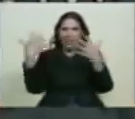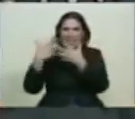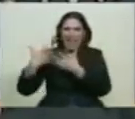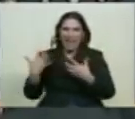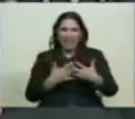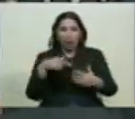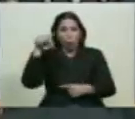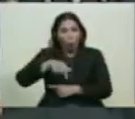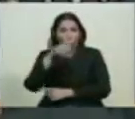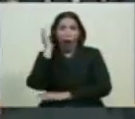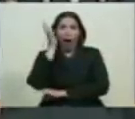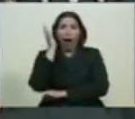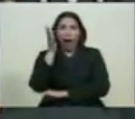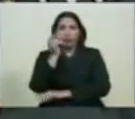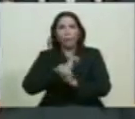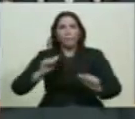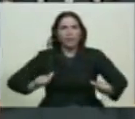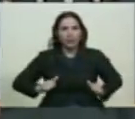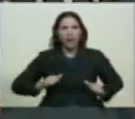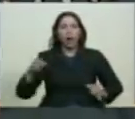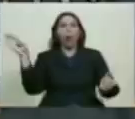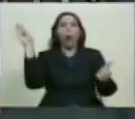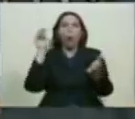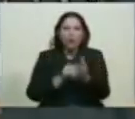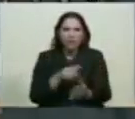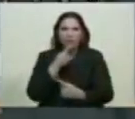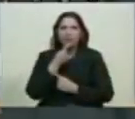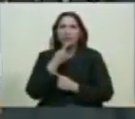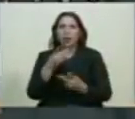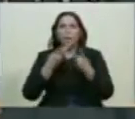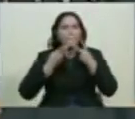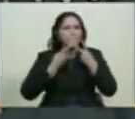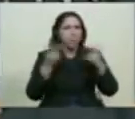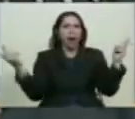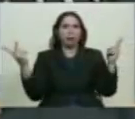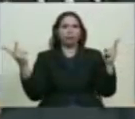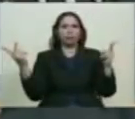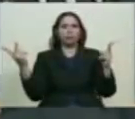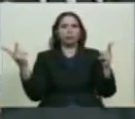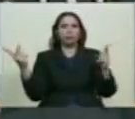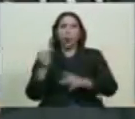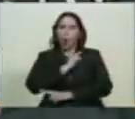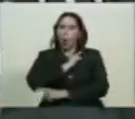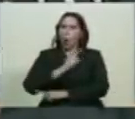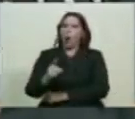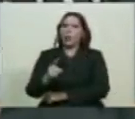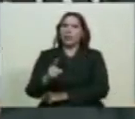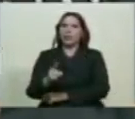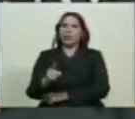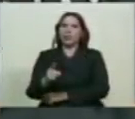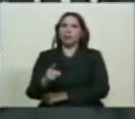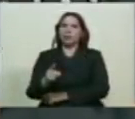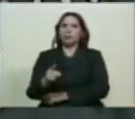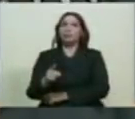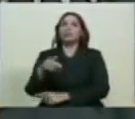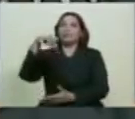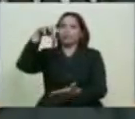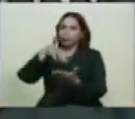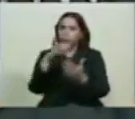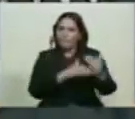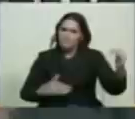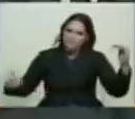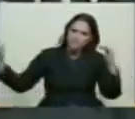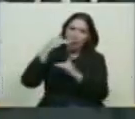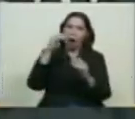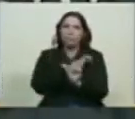acto militar, reitero la denuncia y reitero la orden al Estado Mayor Conjunto, al alto mando